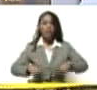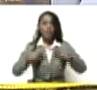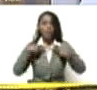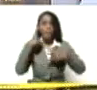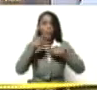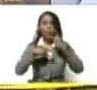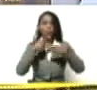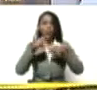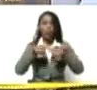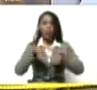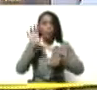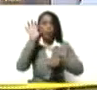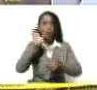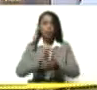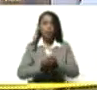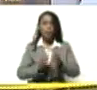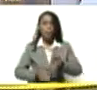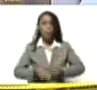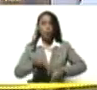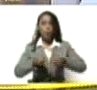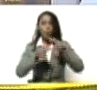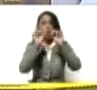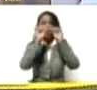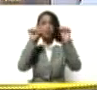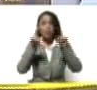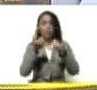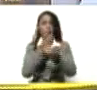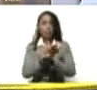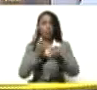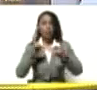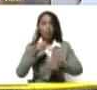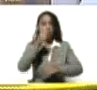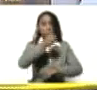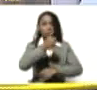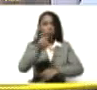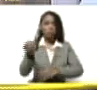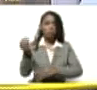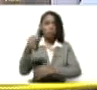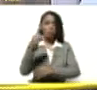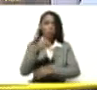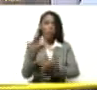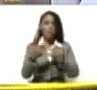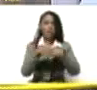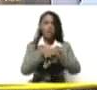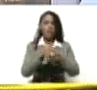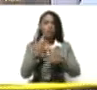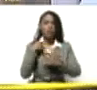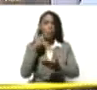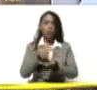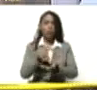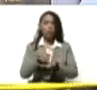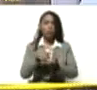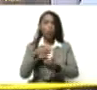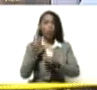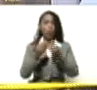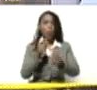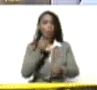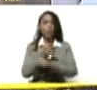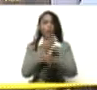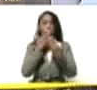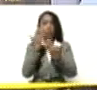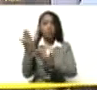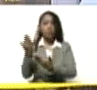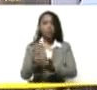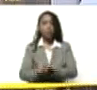país, construyendo un sistema democrático cada vez más incluyente y participativo como debe ser.